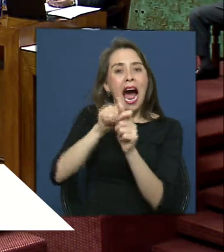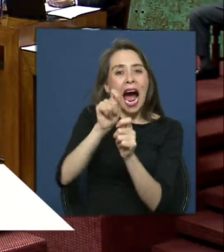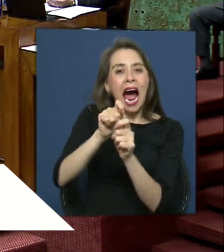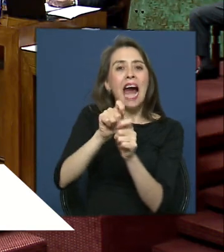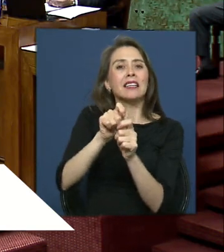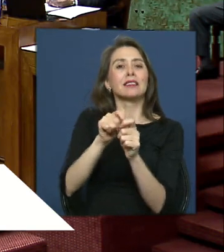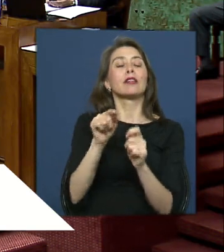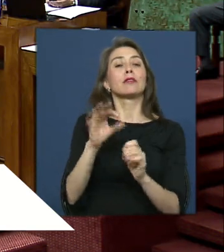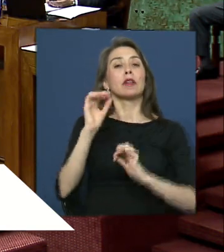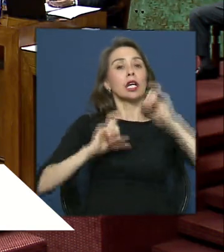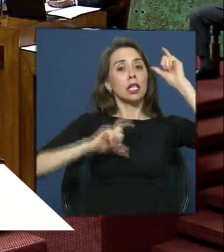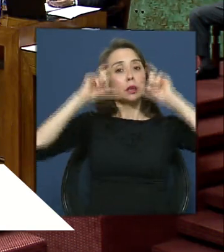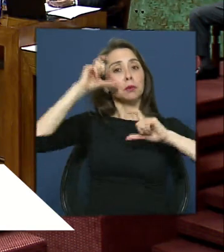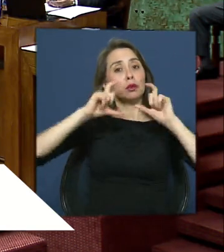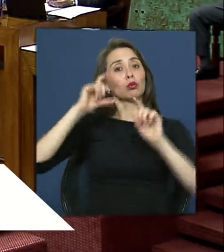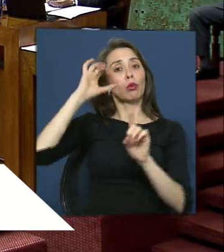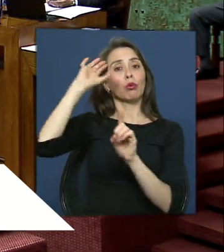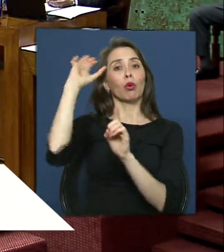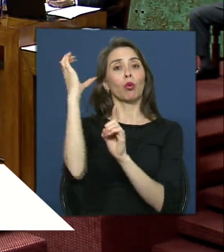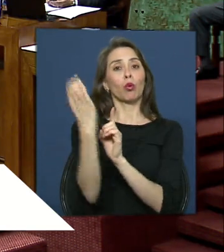nuestra manifestación cultural.